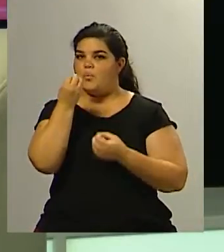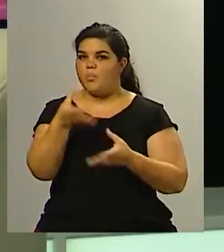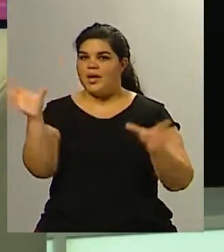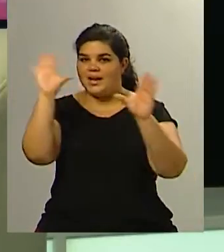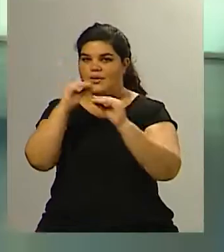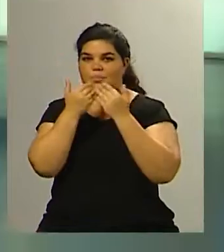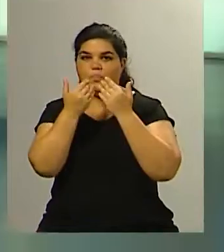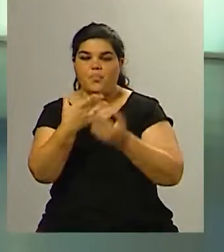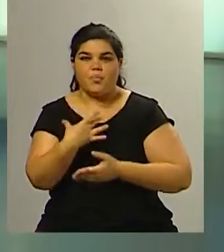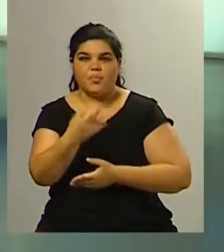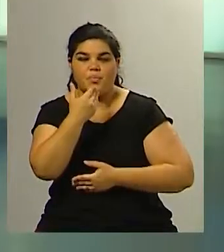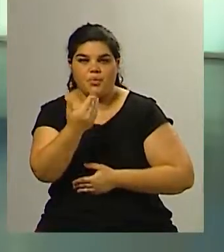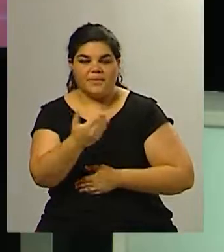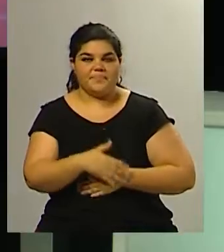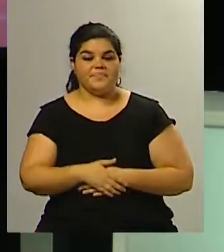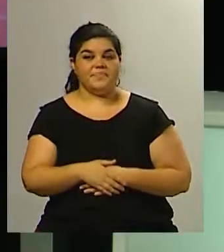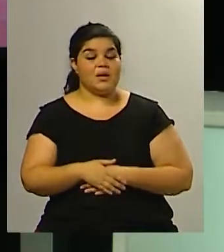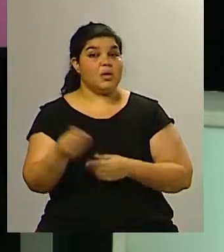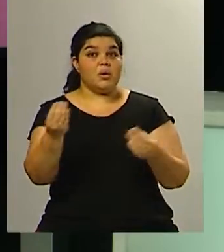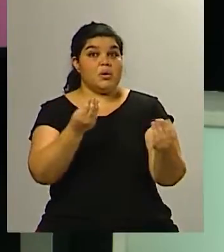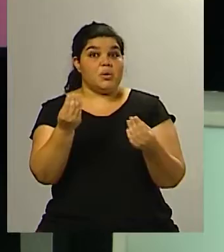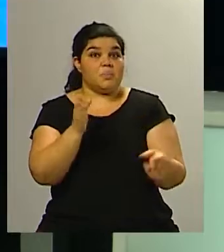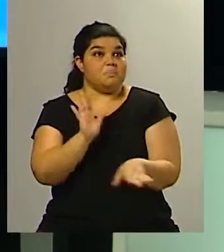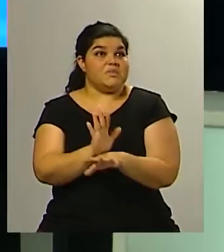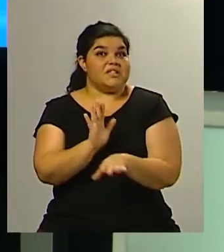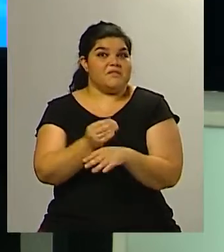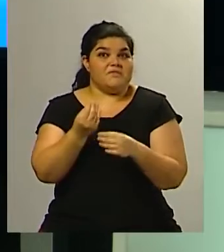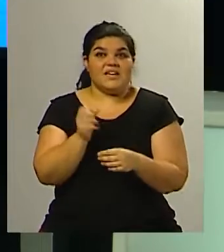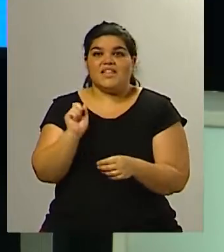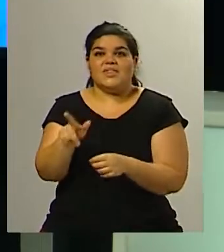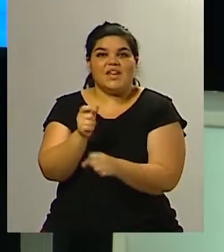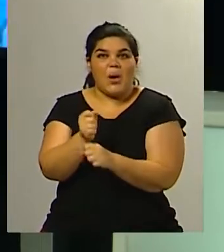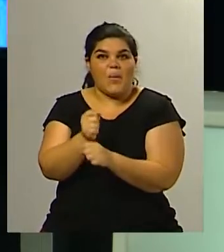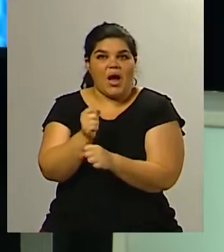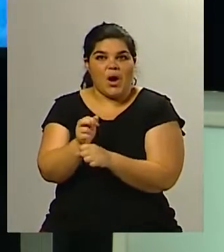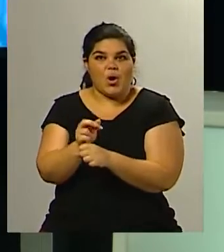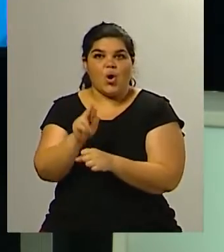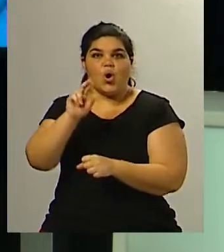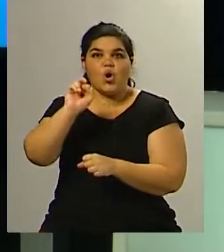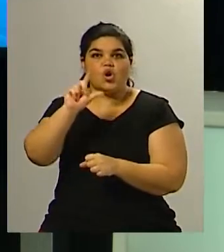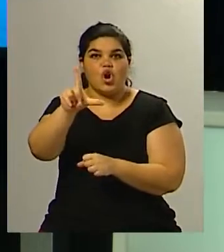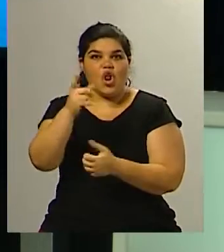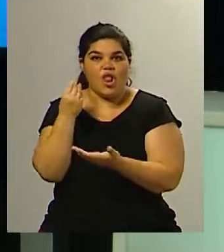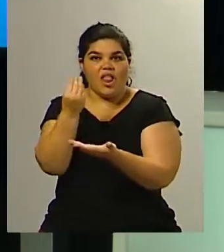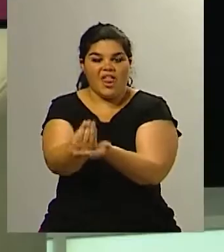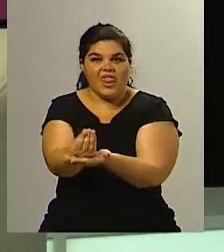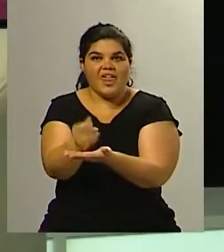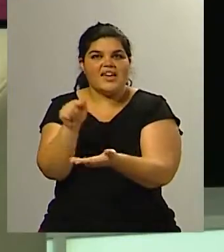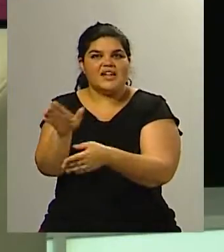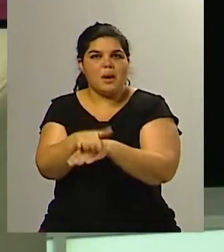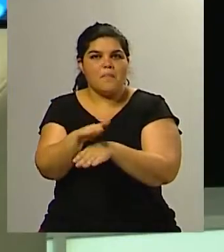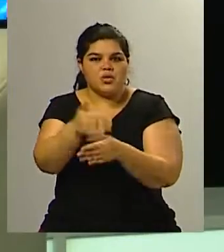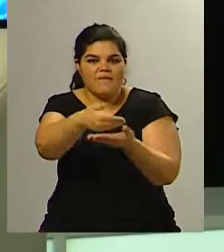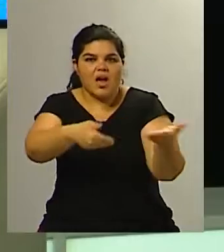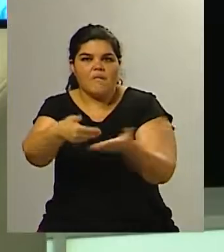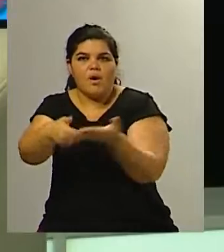invitación. ¿Cómo es eso de estar en ese lugar de tener la tarea de ser parte de evaluar la educación? Bien, es una tarea